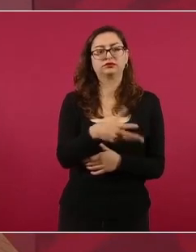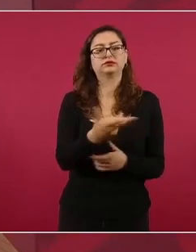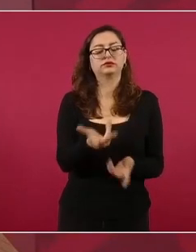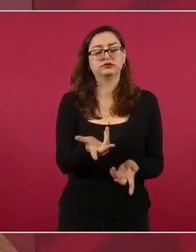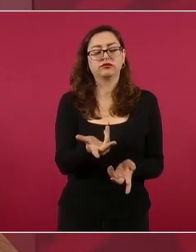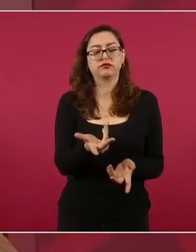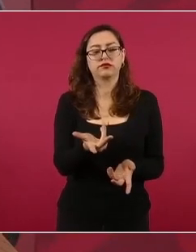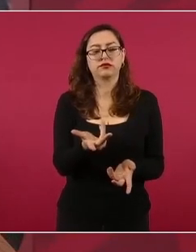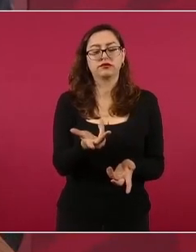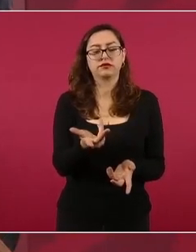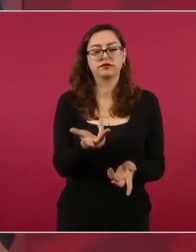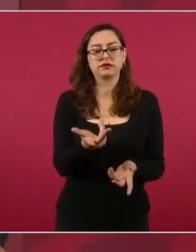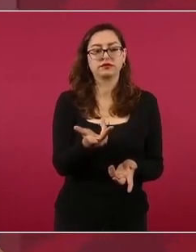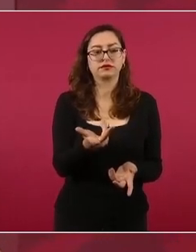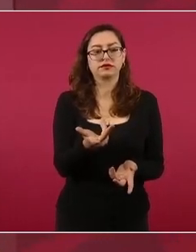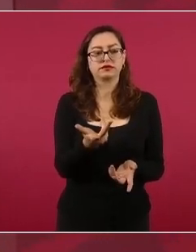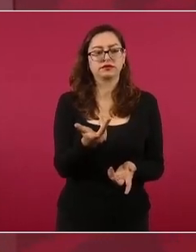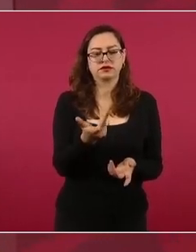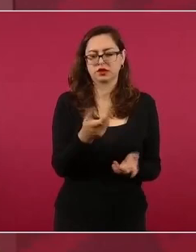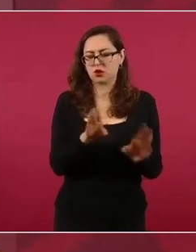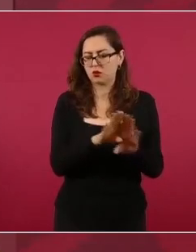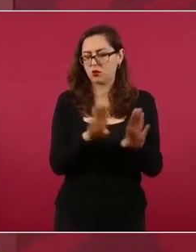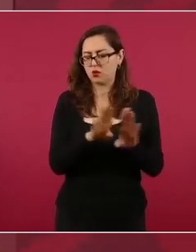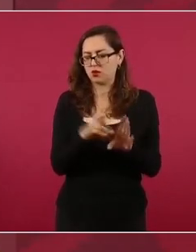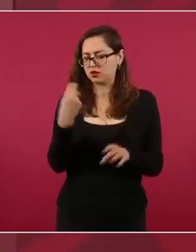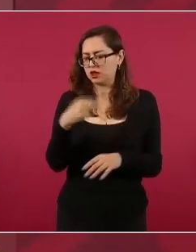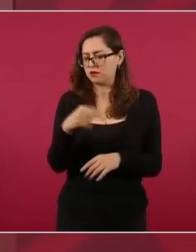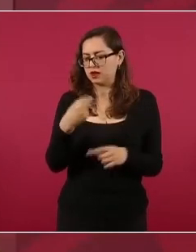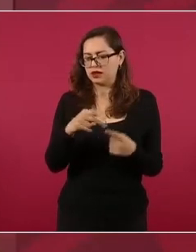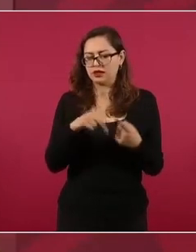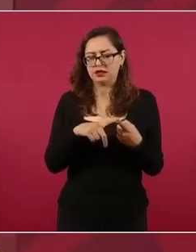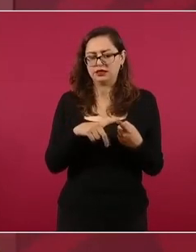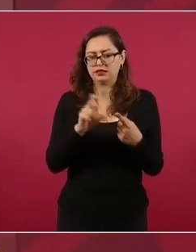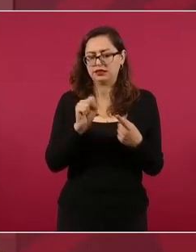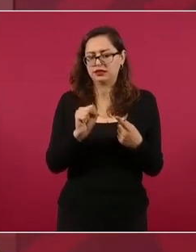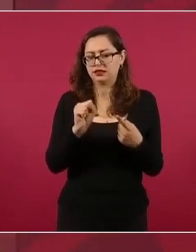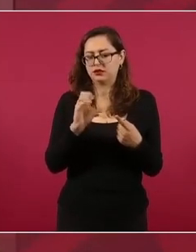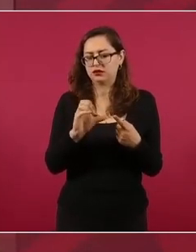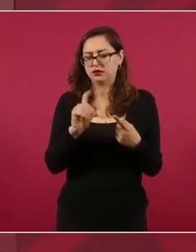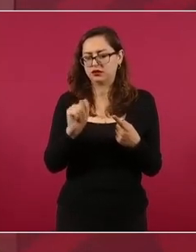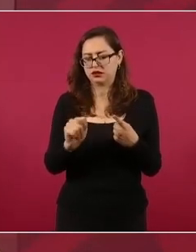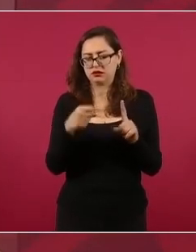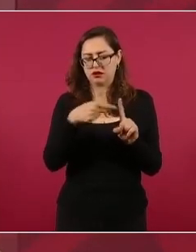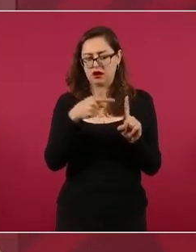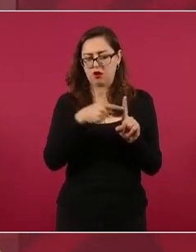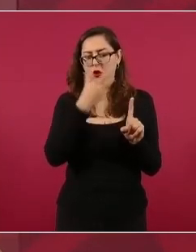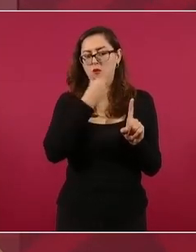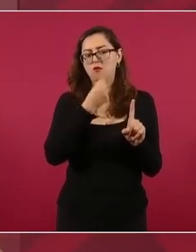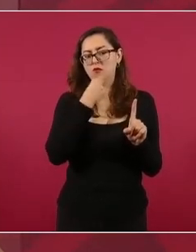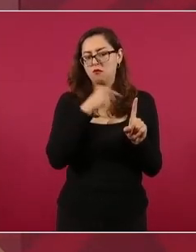a el que estaba en comunicaciones y así a otros, pero me acuerdo bien de él,